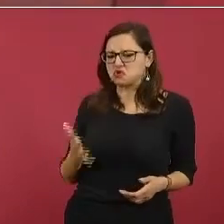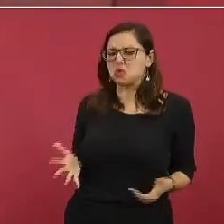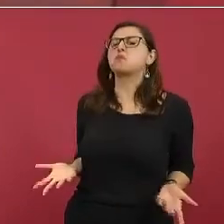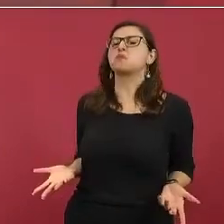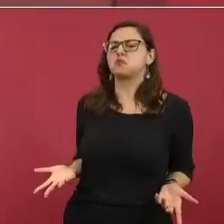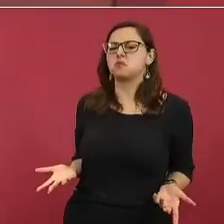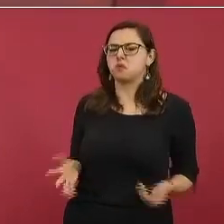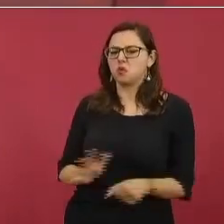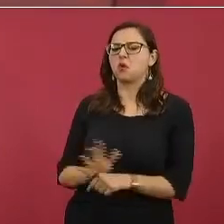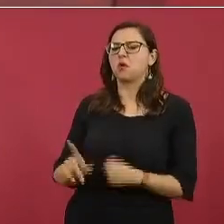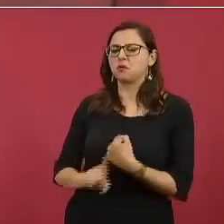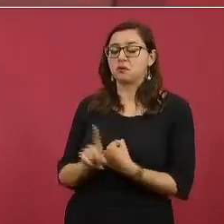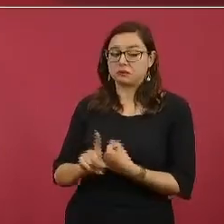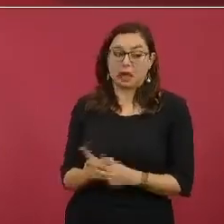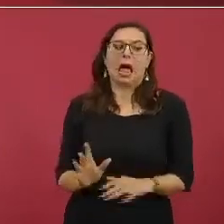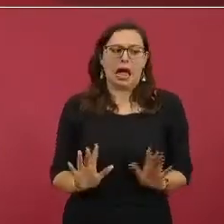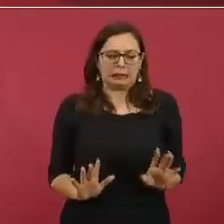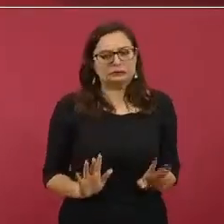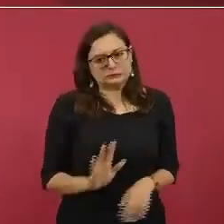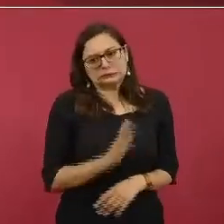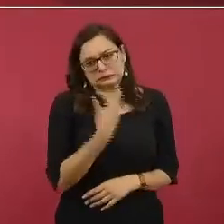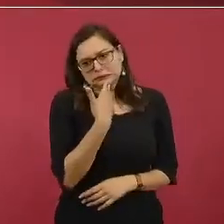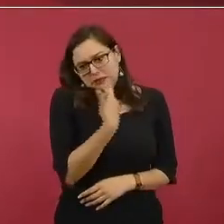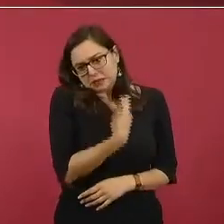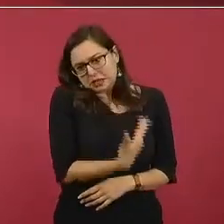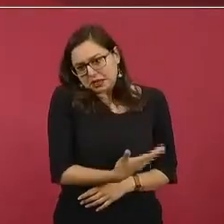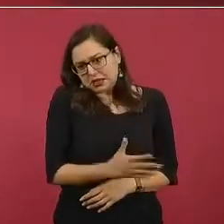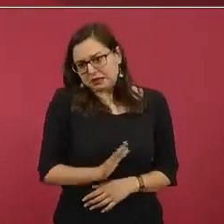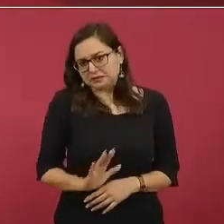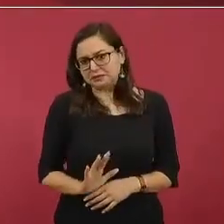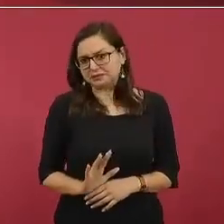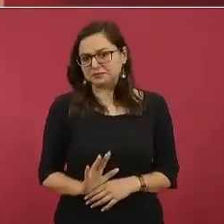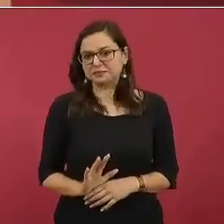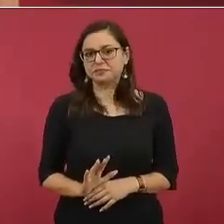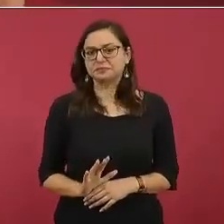sí. Pero